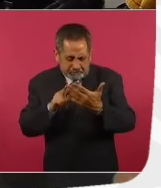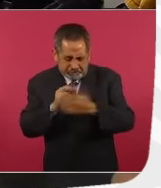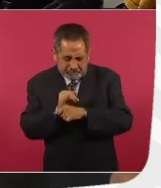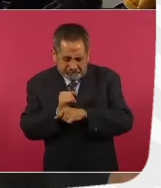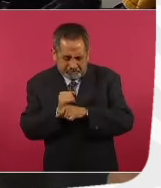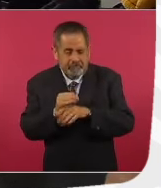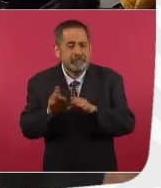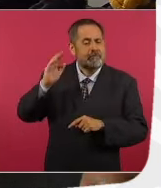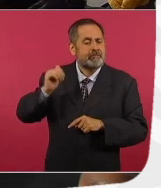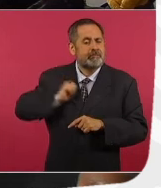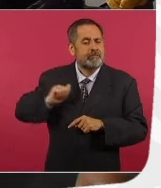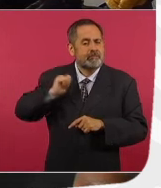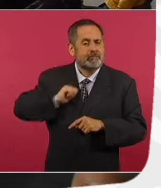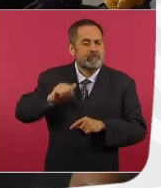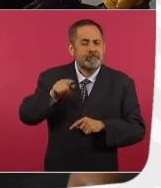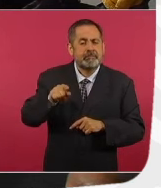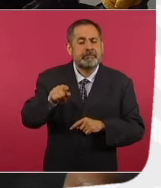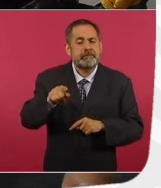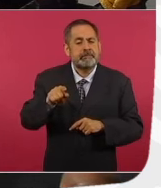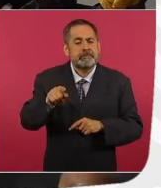lo que fue la